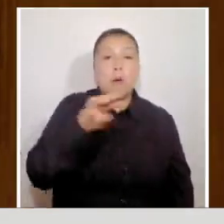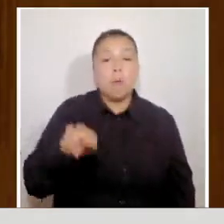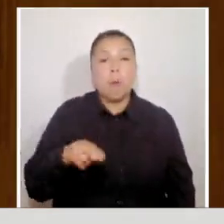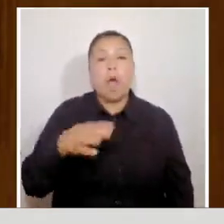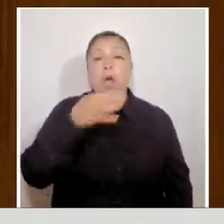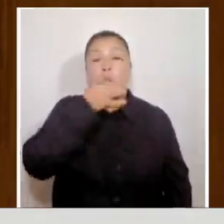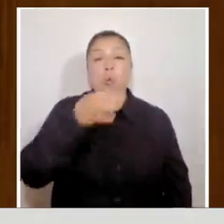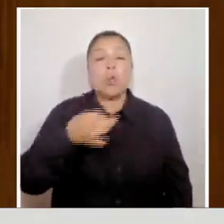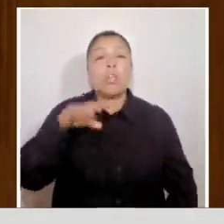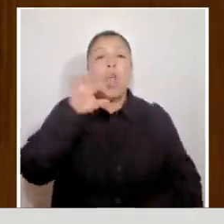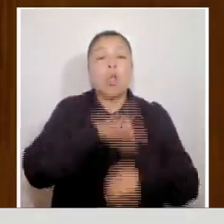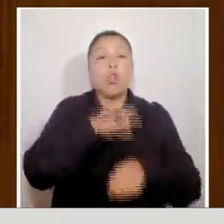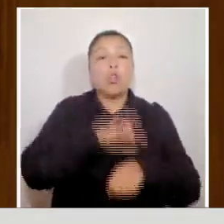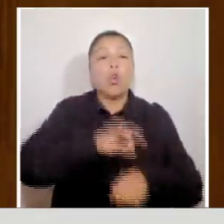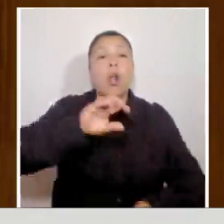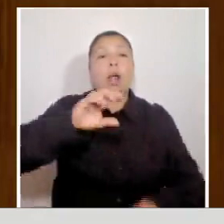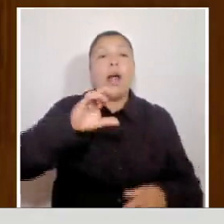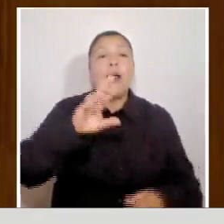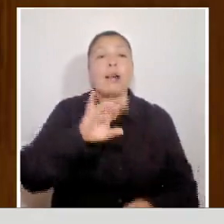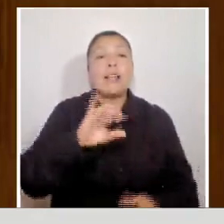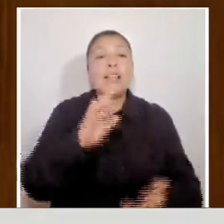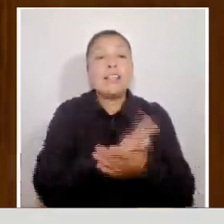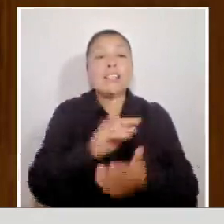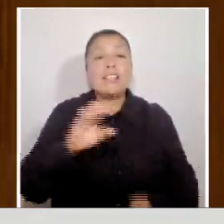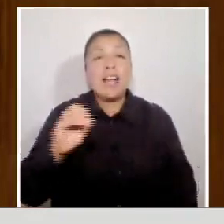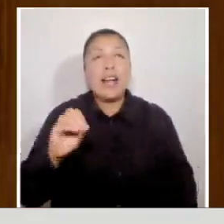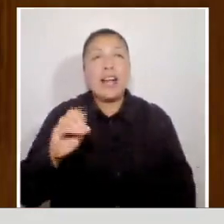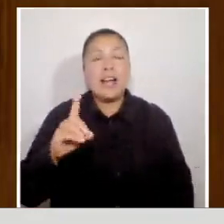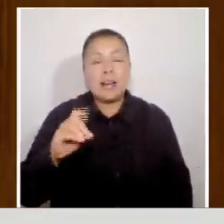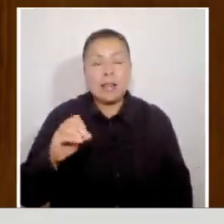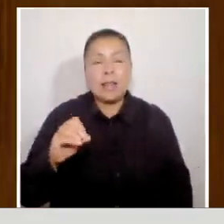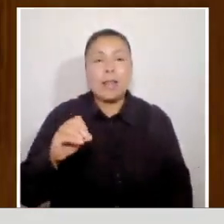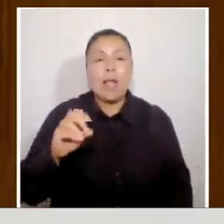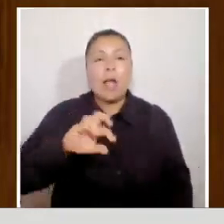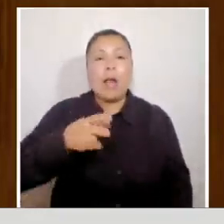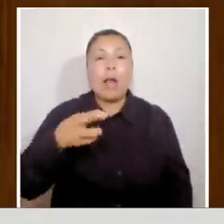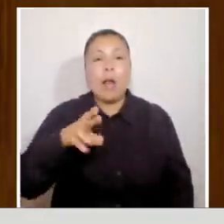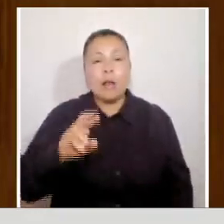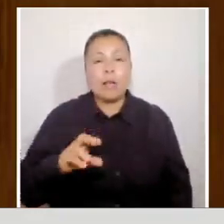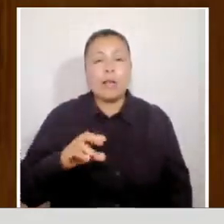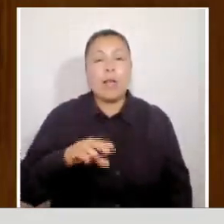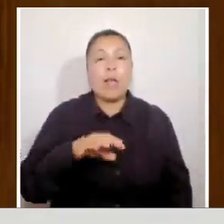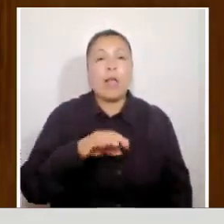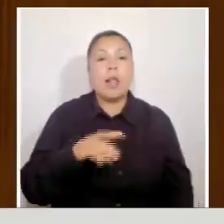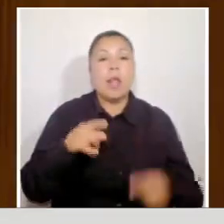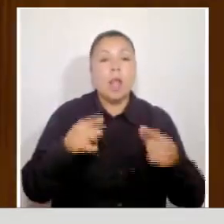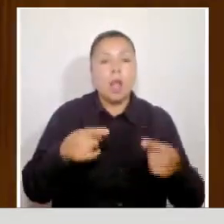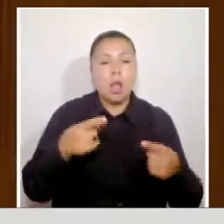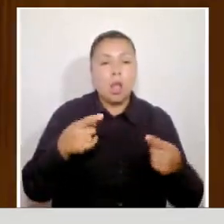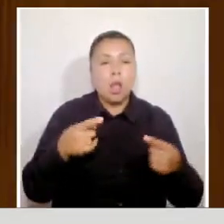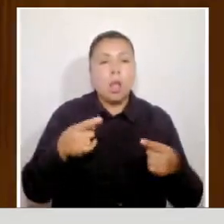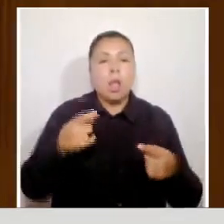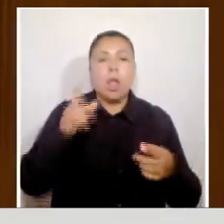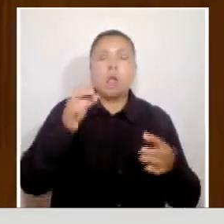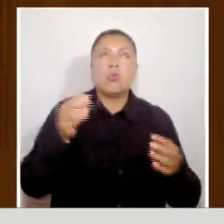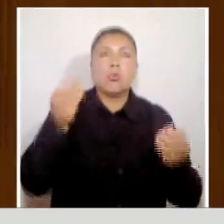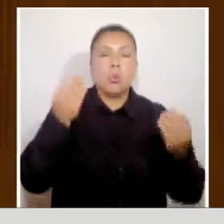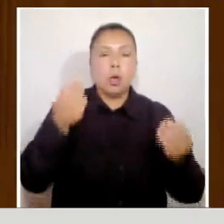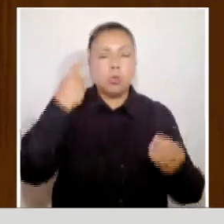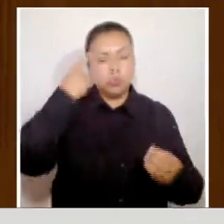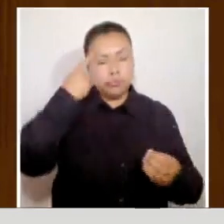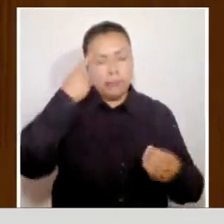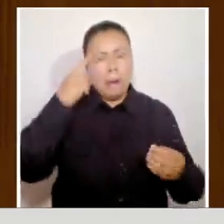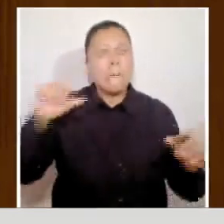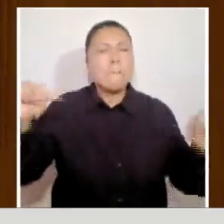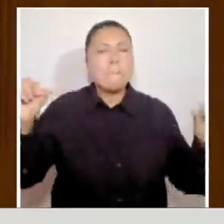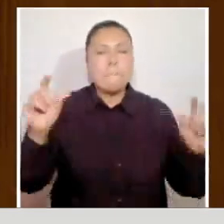Richard garner en 2001 es un constructo pseudo científico mal definido